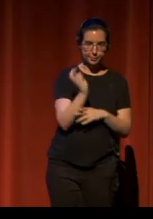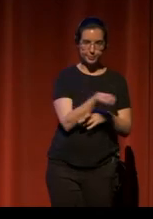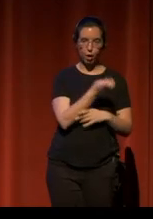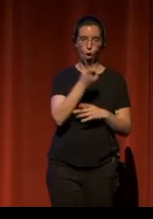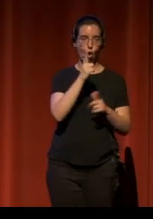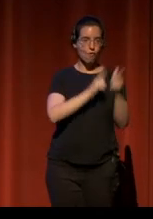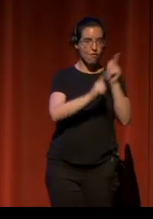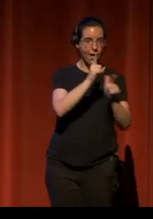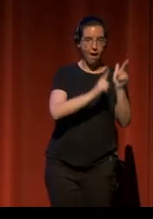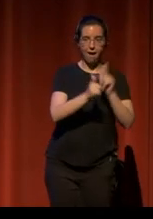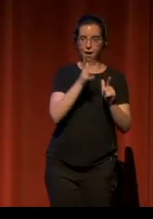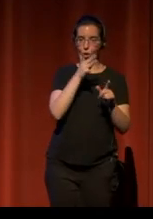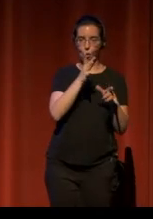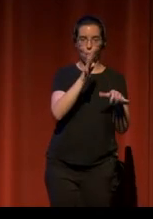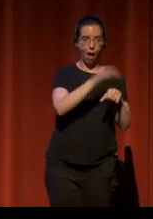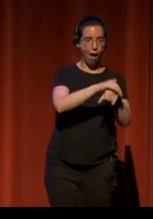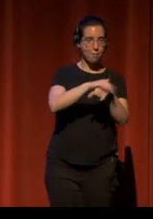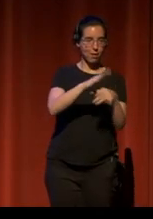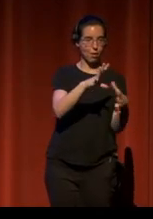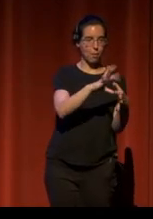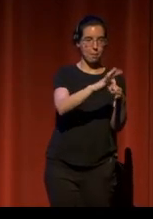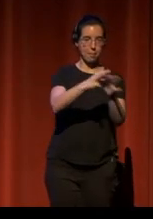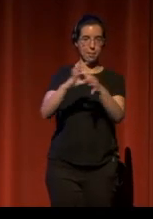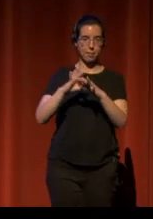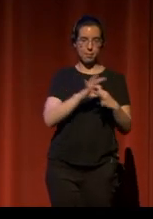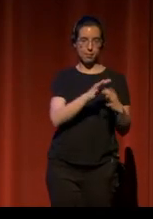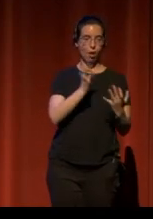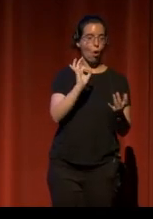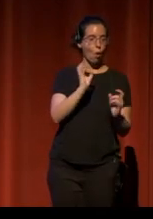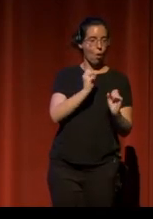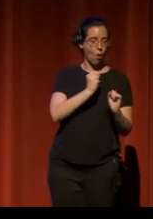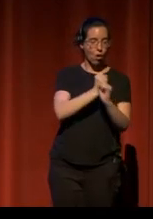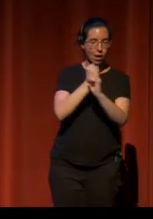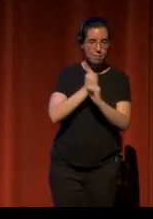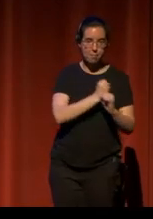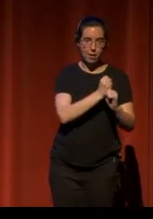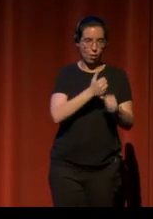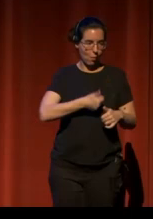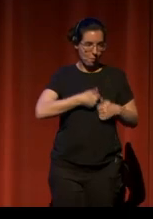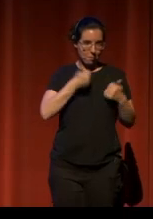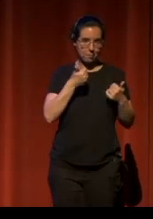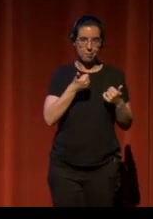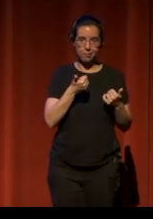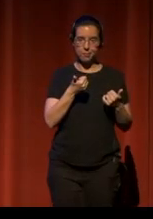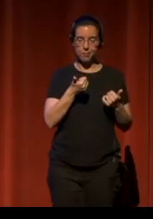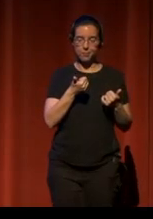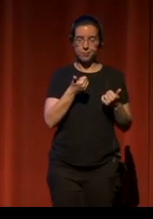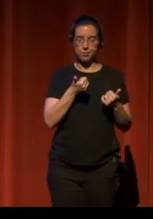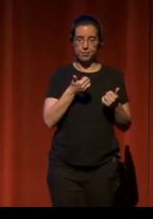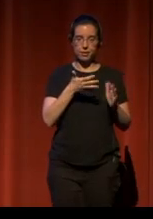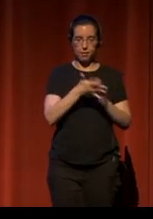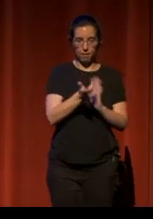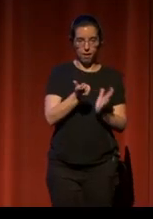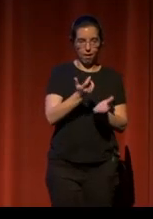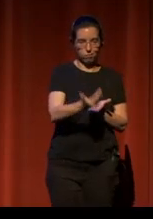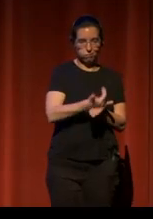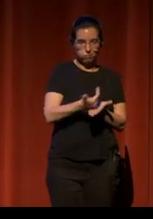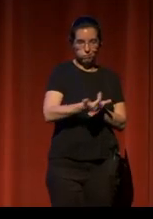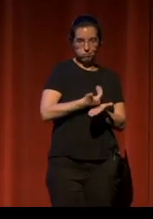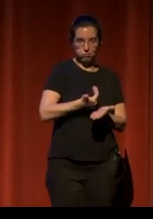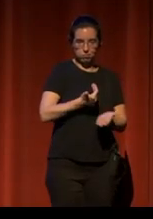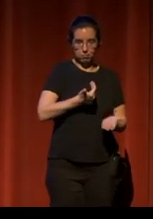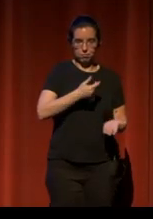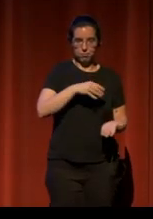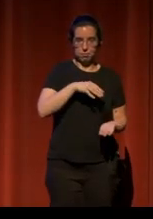amigos que a su vez van a tener empleos más e en fin más eh bien pagados con más